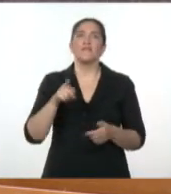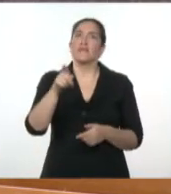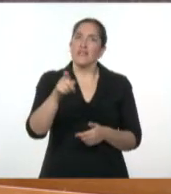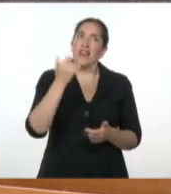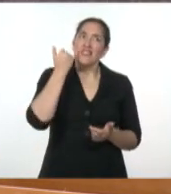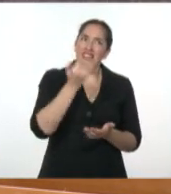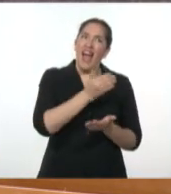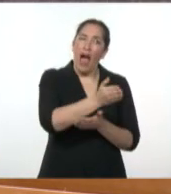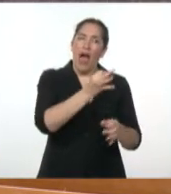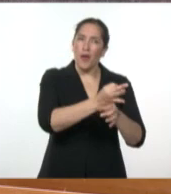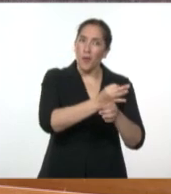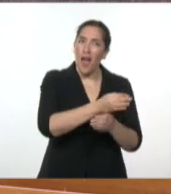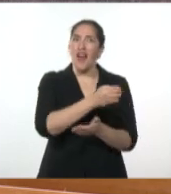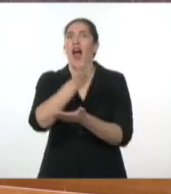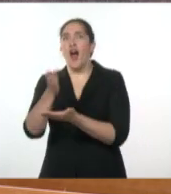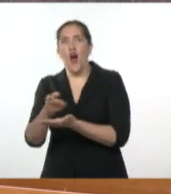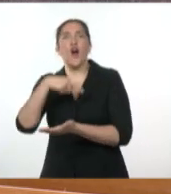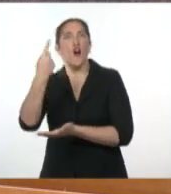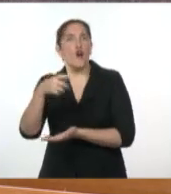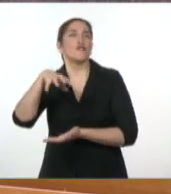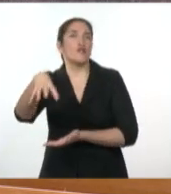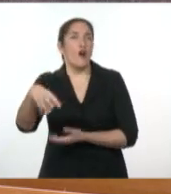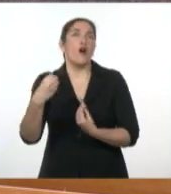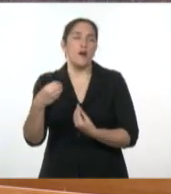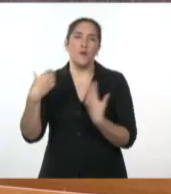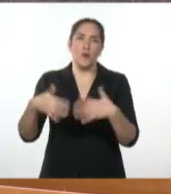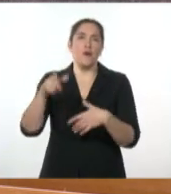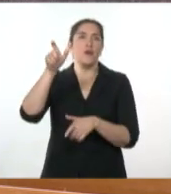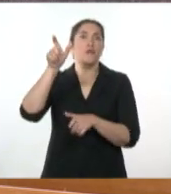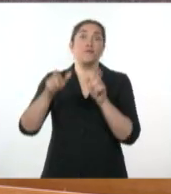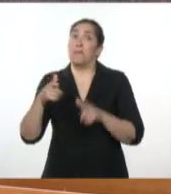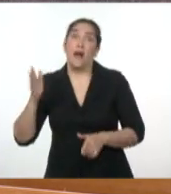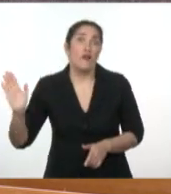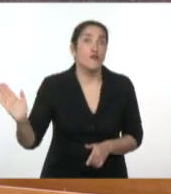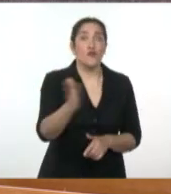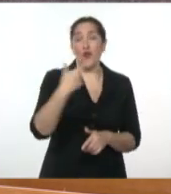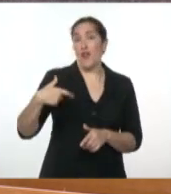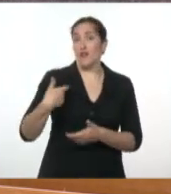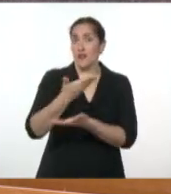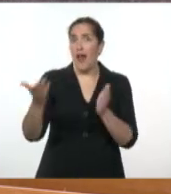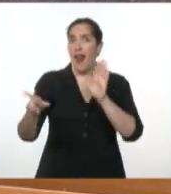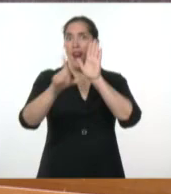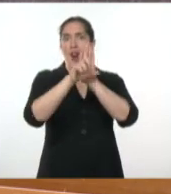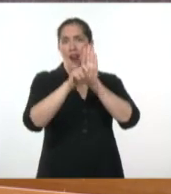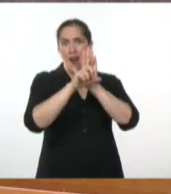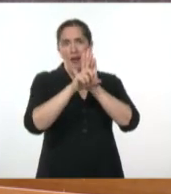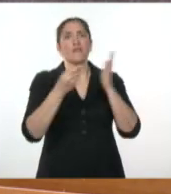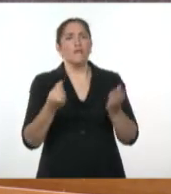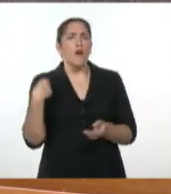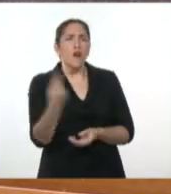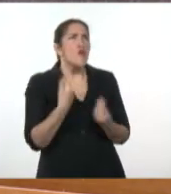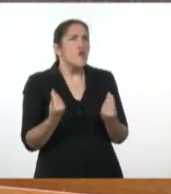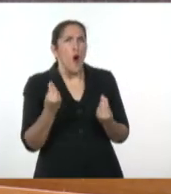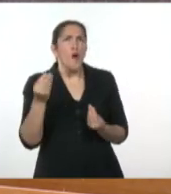vamos de la escuela y nos vamos a un plano que implica a toda la sociedad, ¿no? Las leyes, cómo nos organizamos.